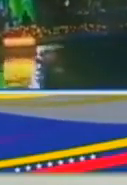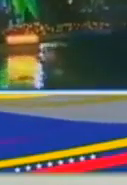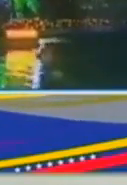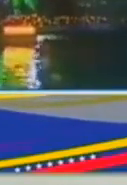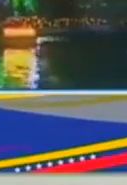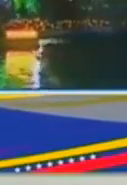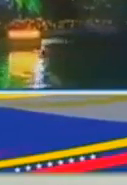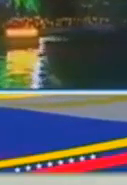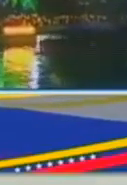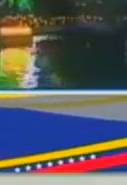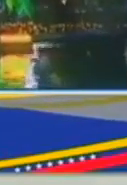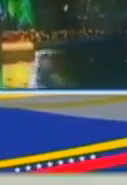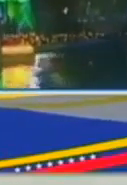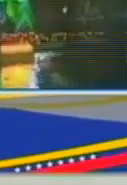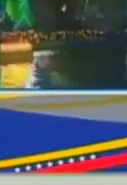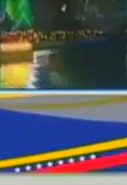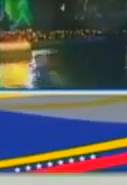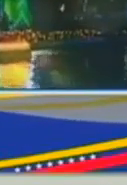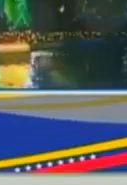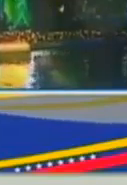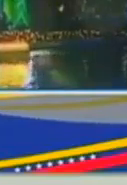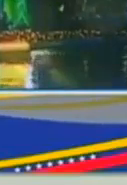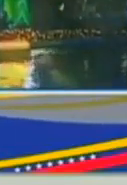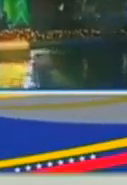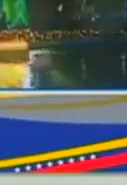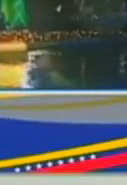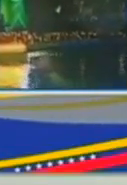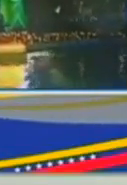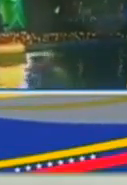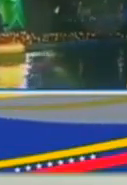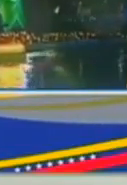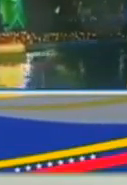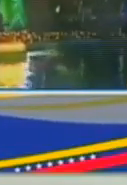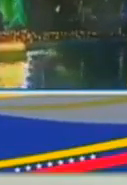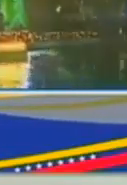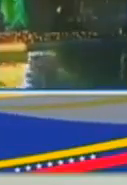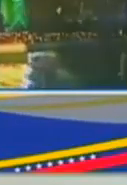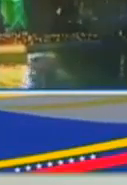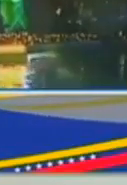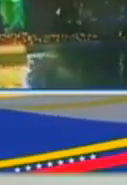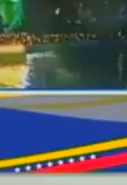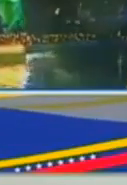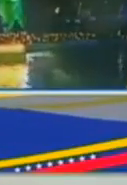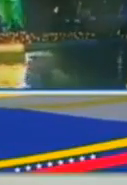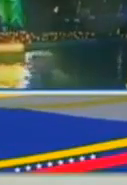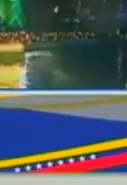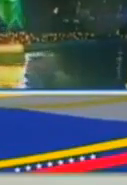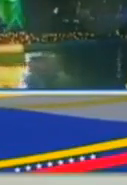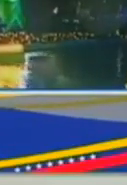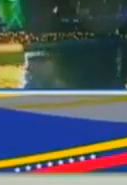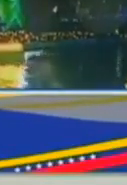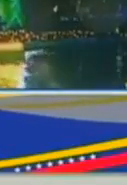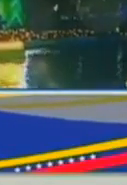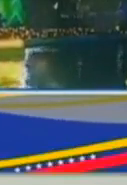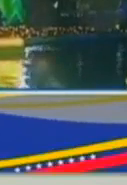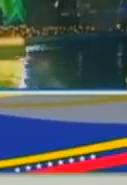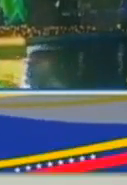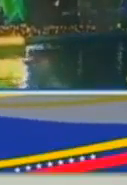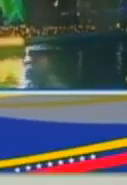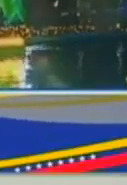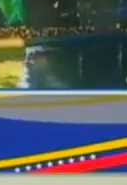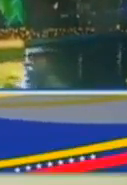que nos decía la profesora Jacqueline Faría, protectora de la Universidad Central de Venezuela y presidenta de la Gran Misión Venezuela Bella.